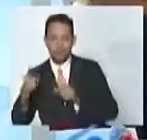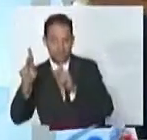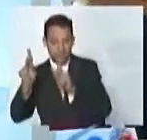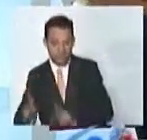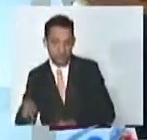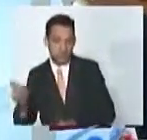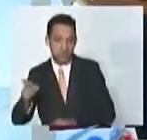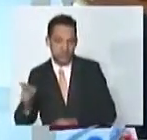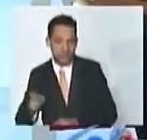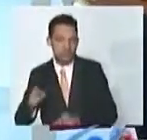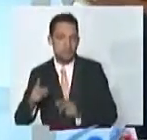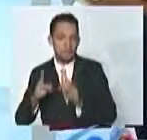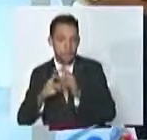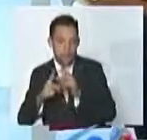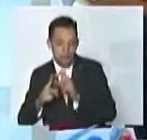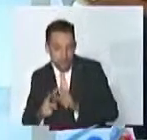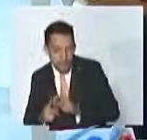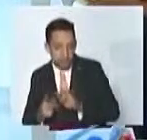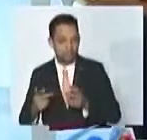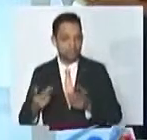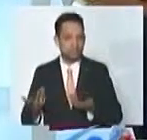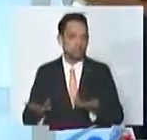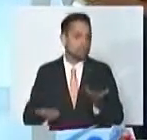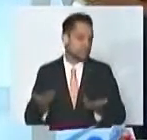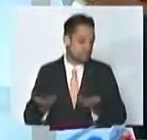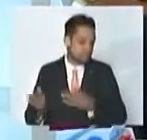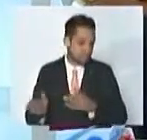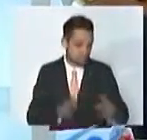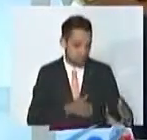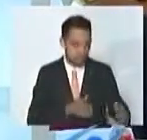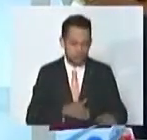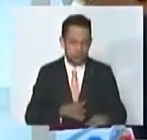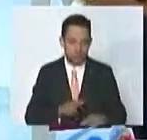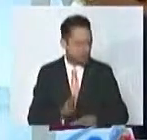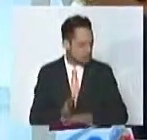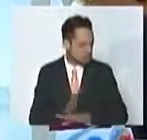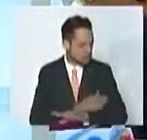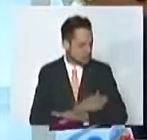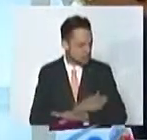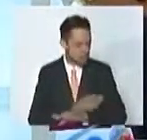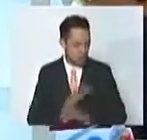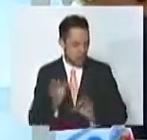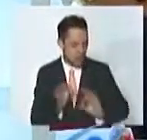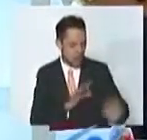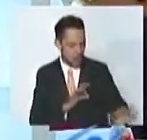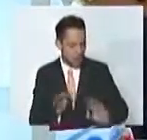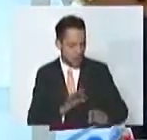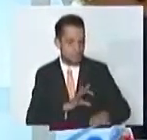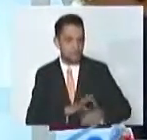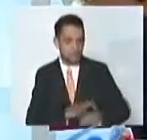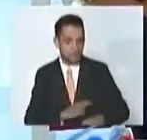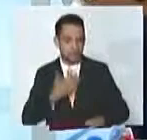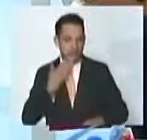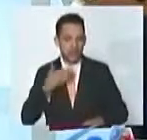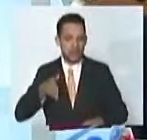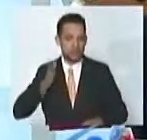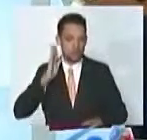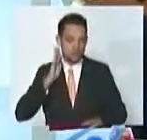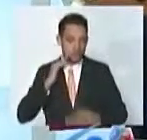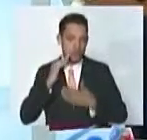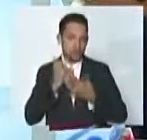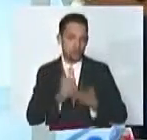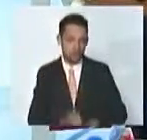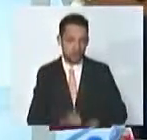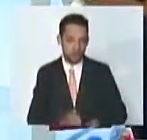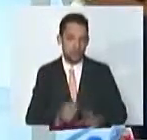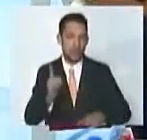Usted acaba de hablar de un método diagnóstico que es muy importante, y que afortunadamente los exigen